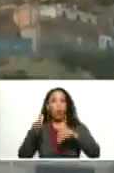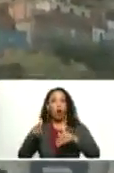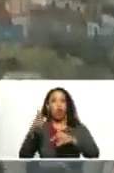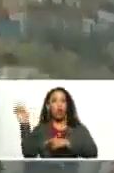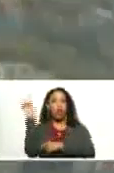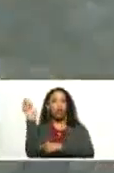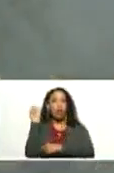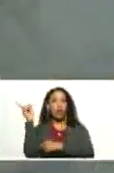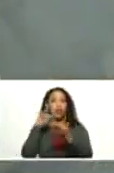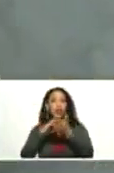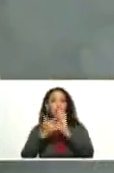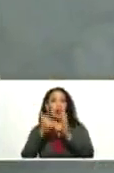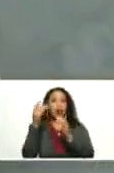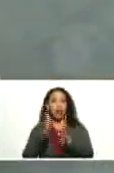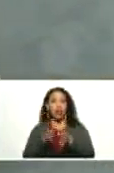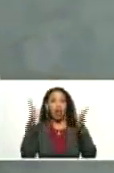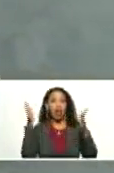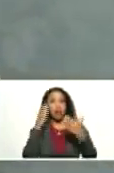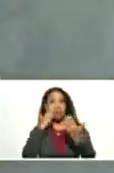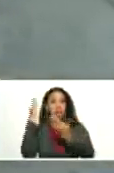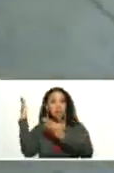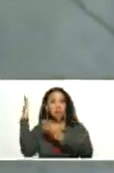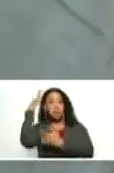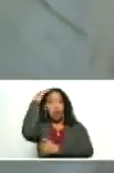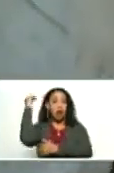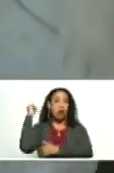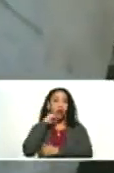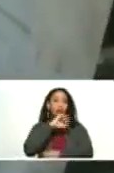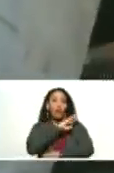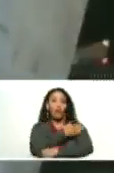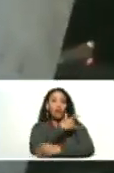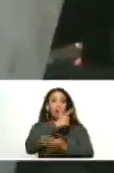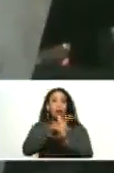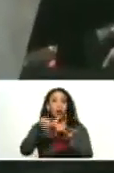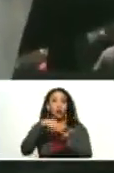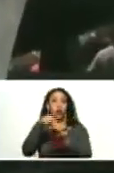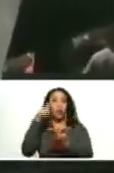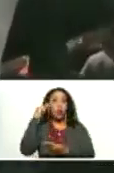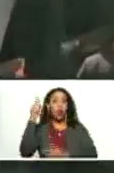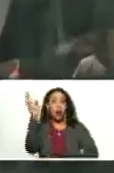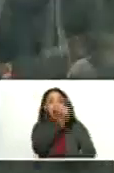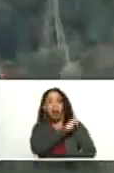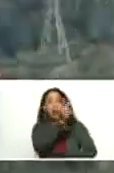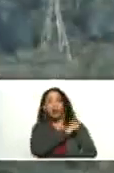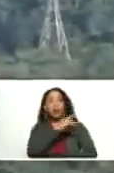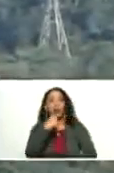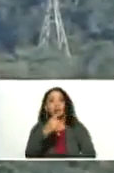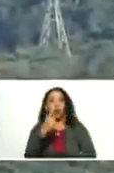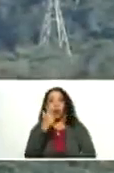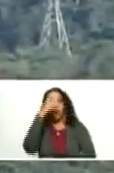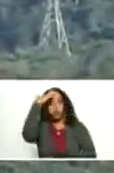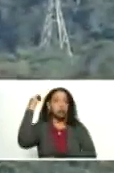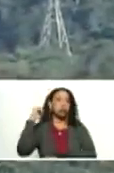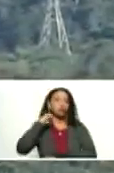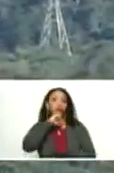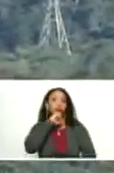un significado muy grande también Miranda para nuestra Fuerza Armada Nacional Bolivariana. Almirante en jefe declaramos a Francisco de